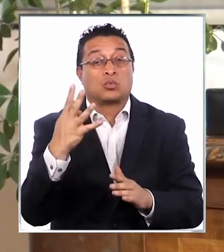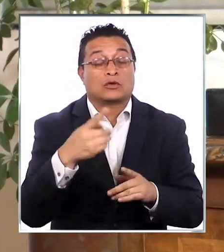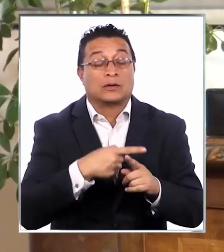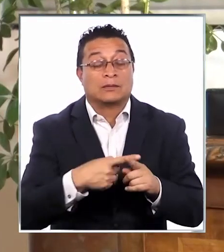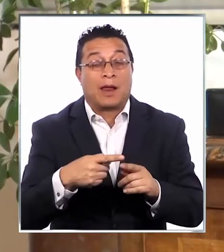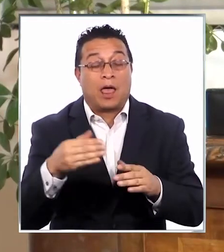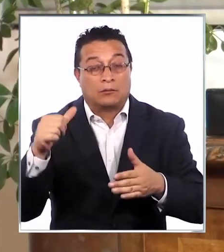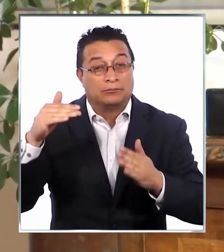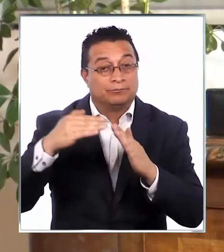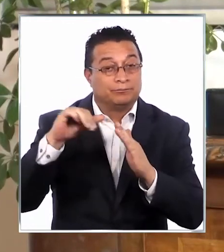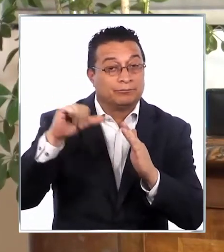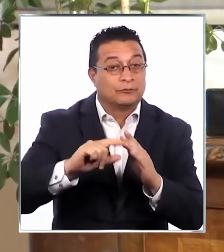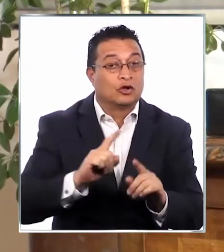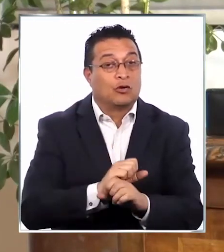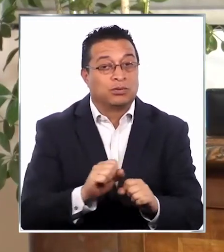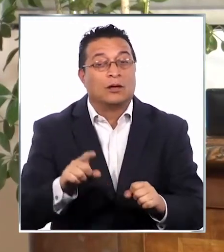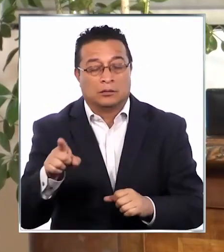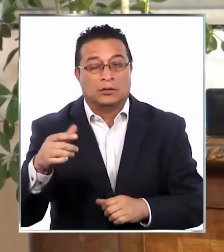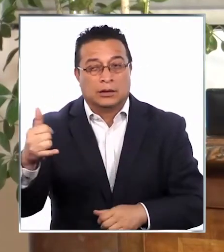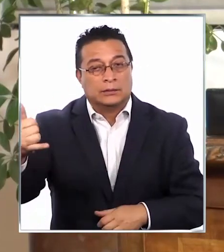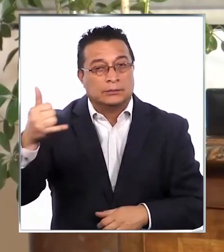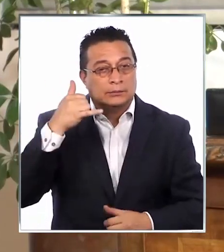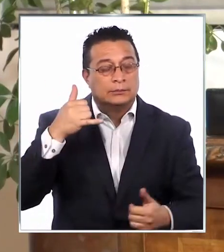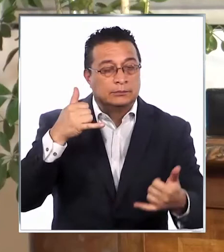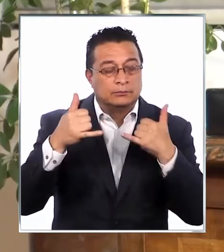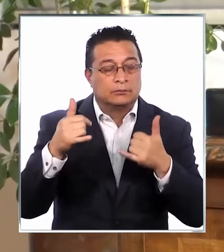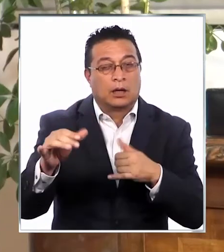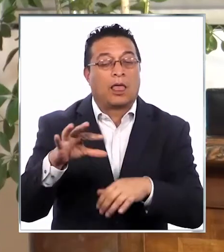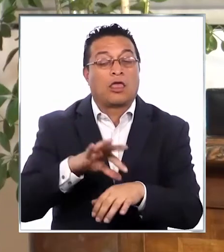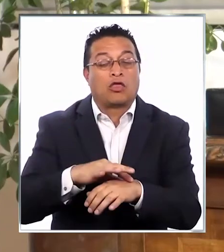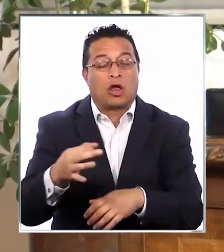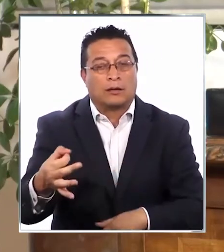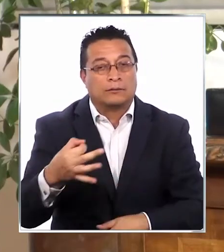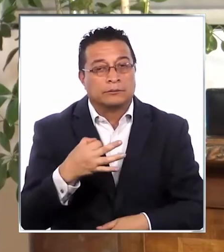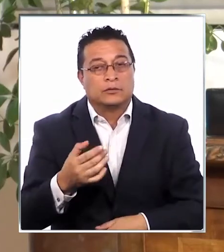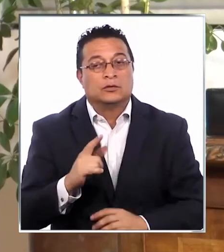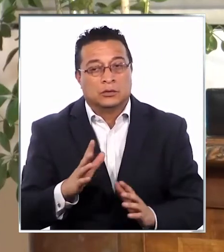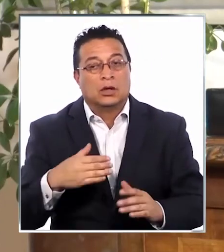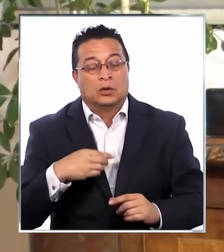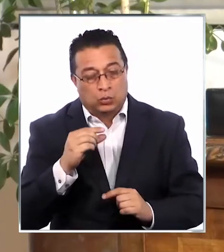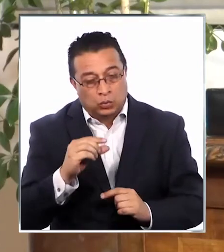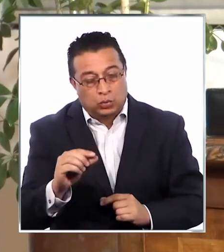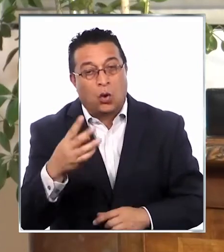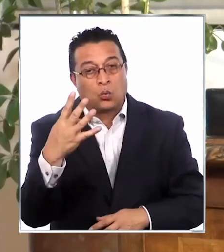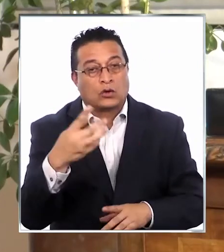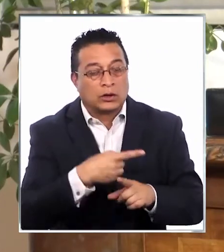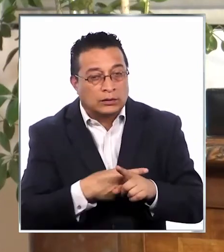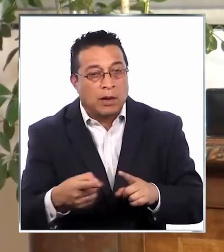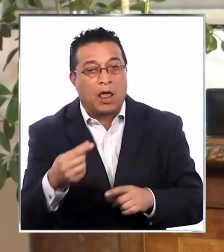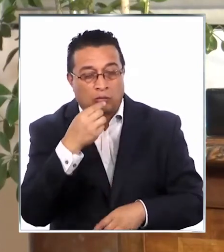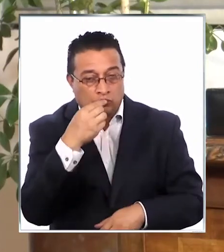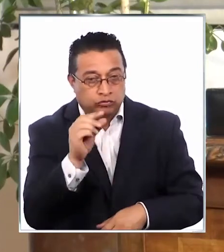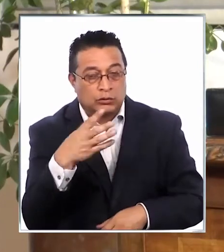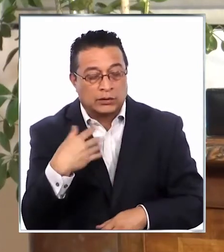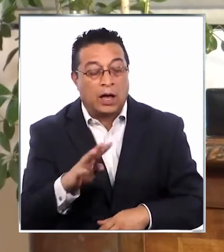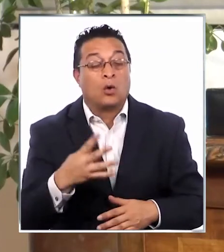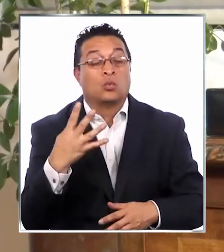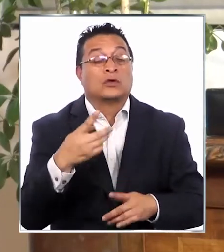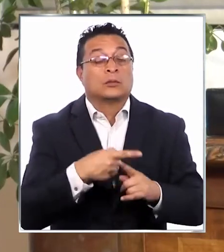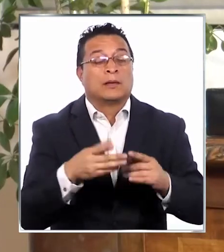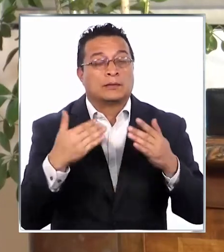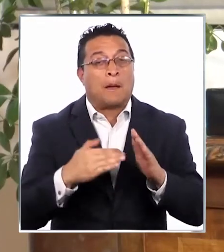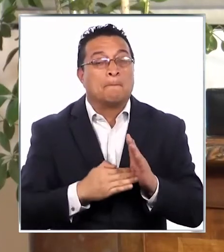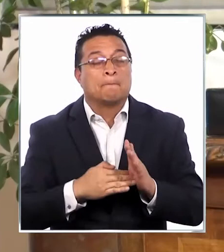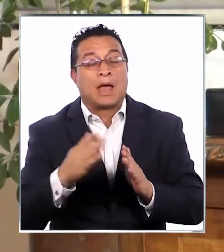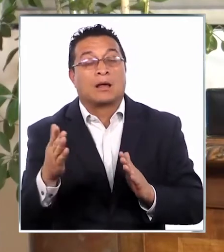4 semanas en cuarentena, inmediatamente ellos me llamaban y me decían, doctor, ya nos estamos acercando a la 4ª semana o ya nos pasamos de la